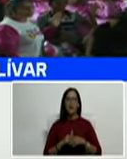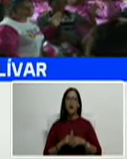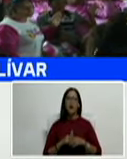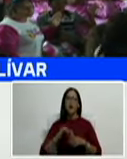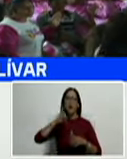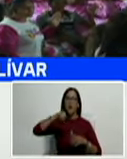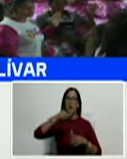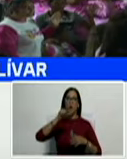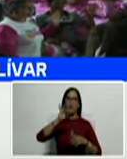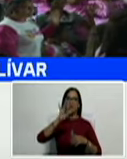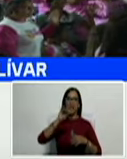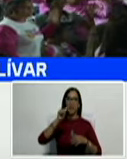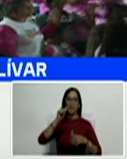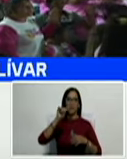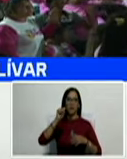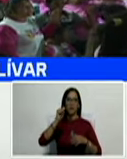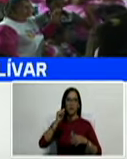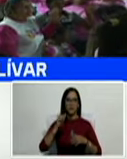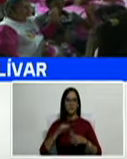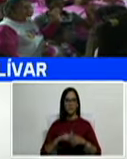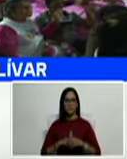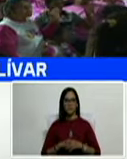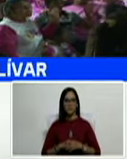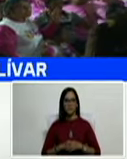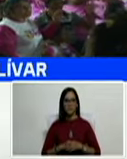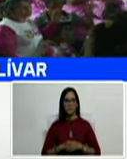Josefa Joaquina Sánchez.